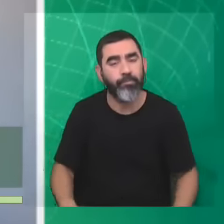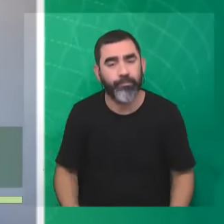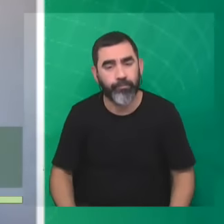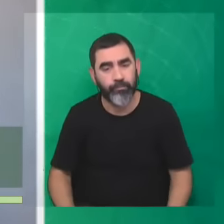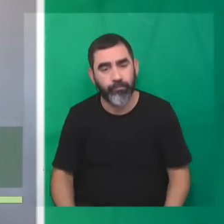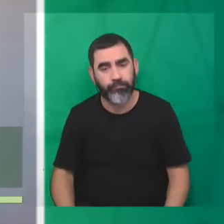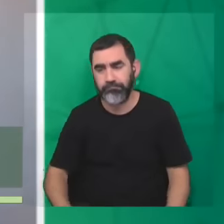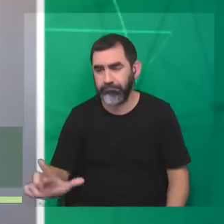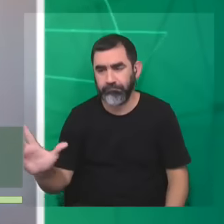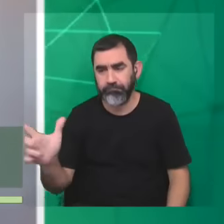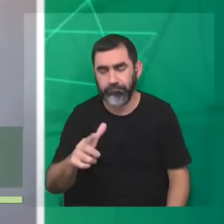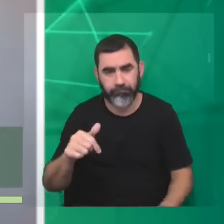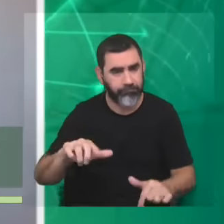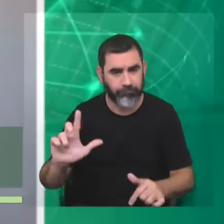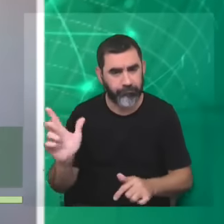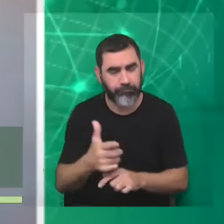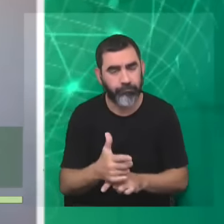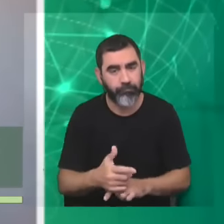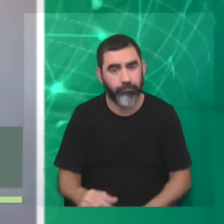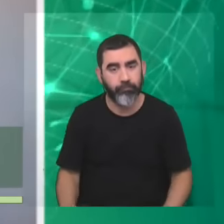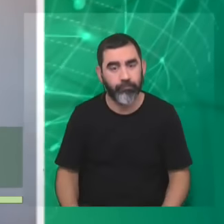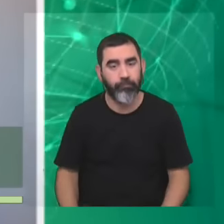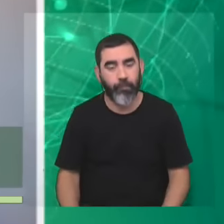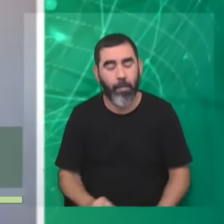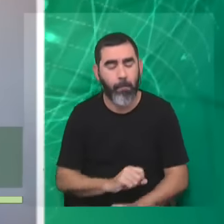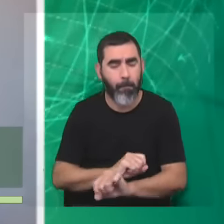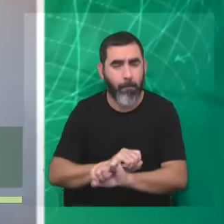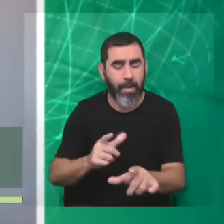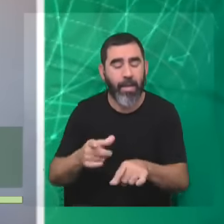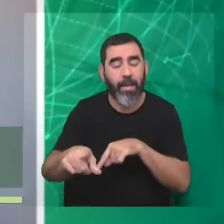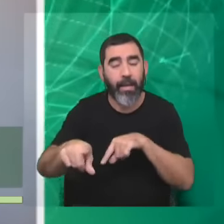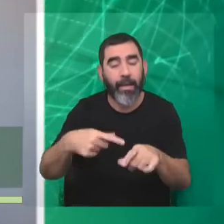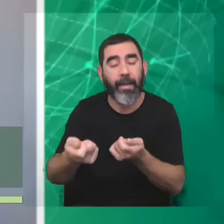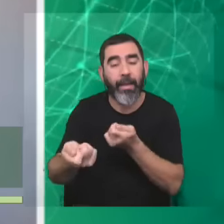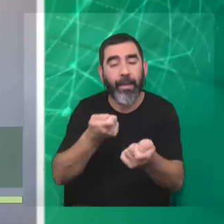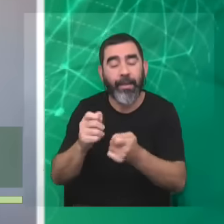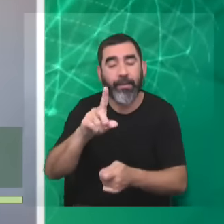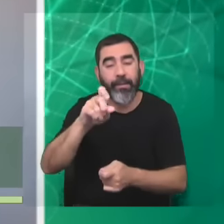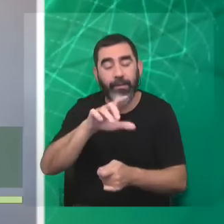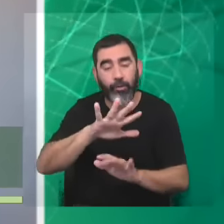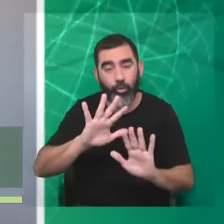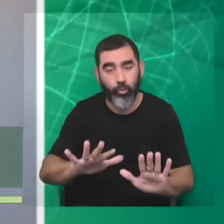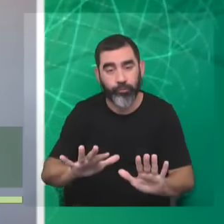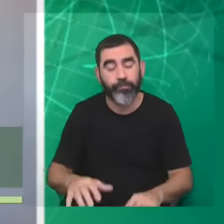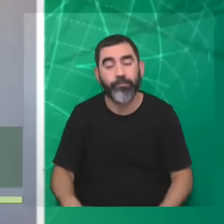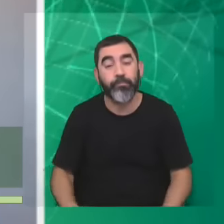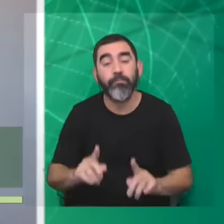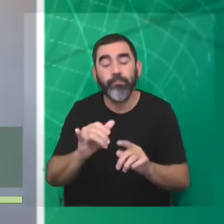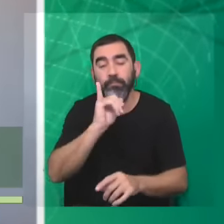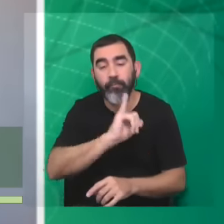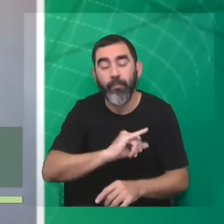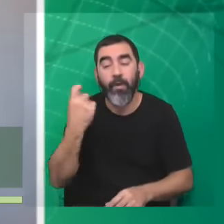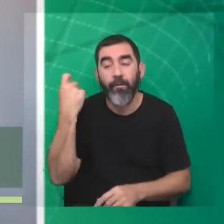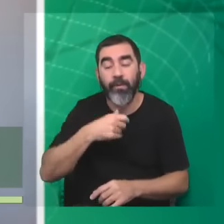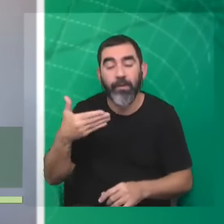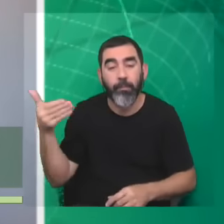no en realidad ni siquiera Bueno hay una muy mala gestión de los recursos hídricos y lo que nosotros denunciamos Es la falta